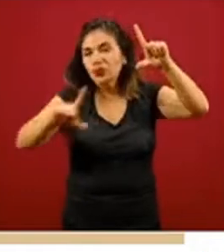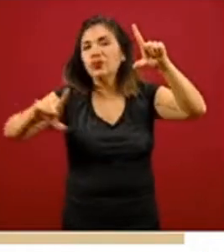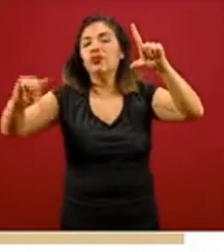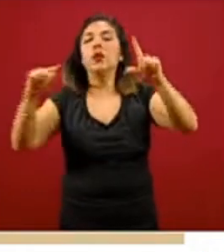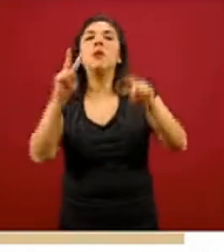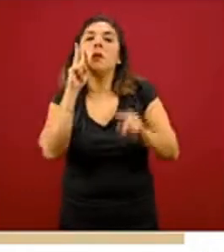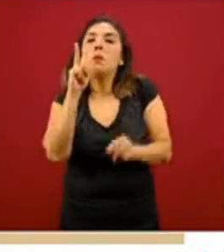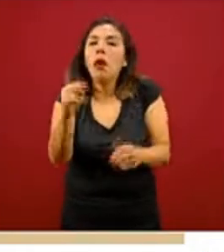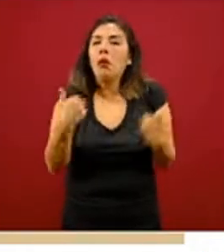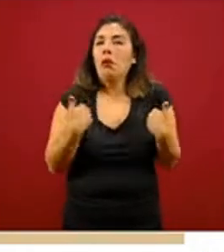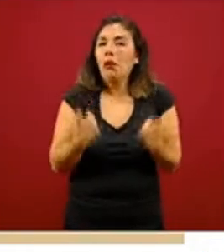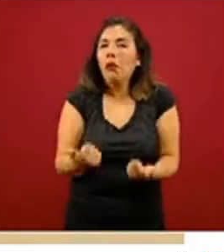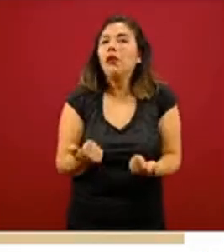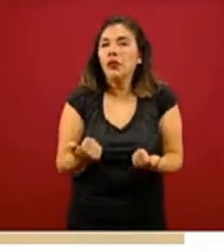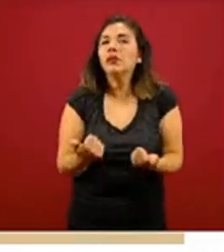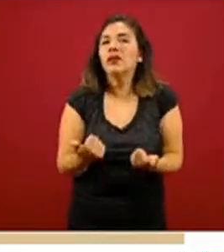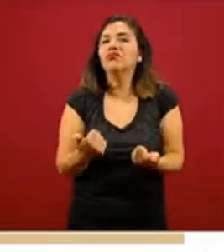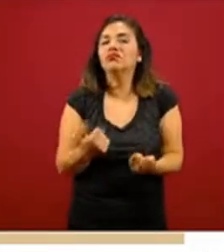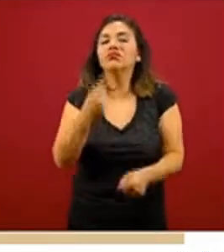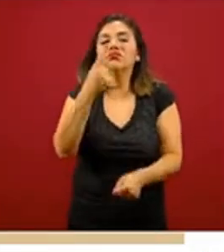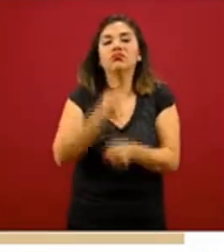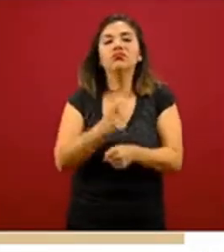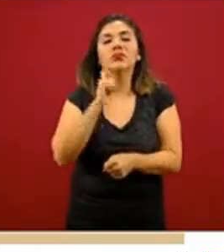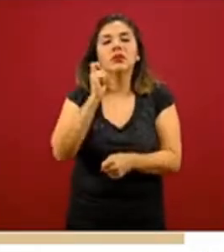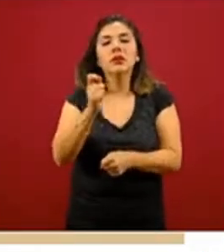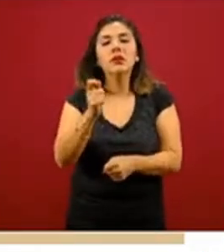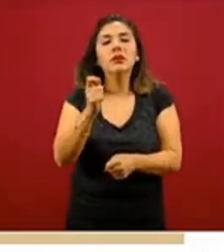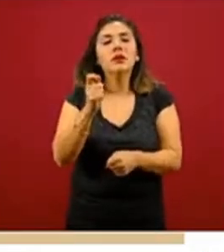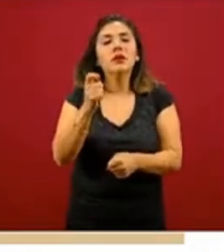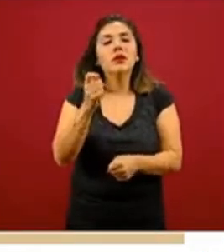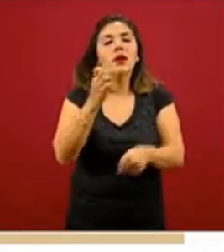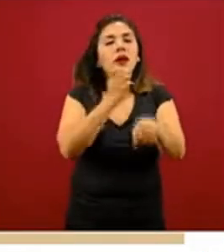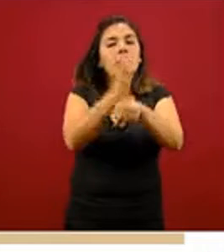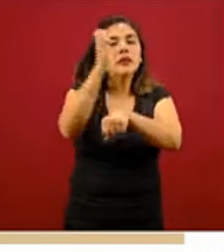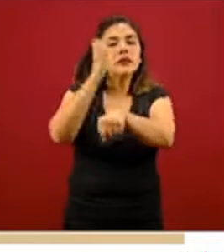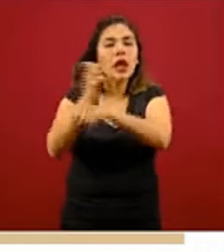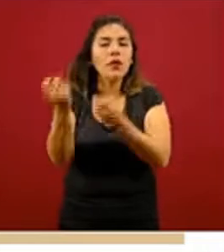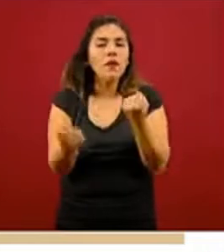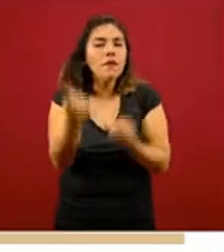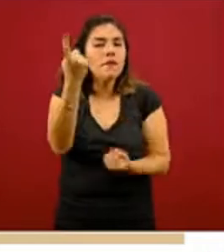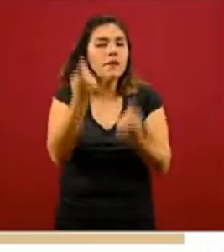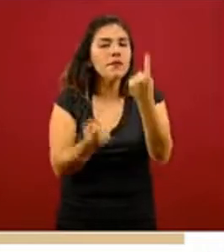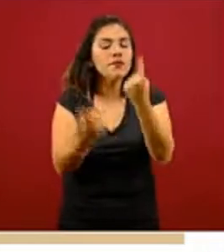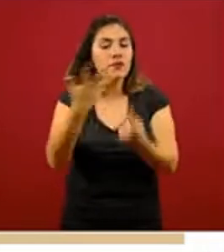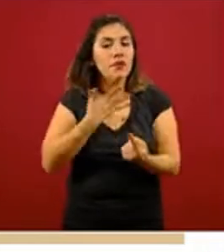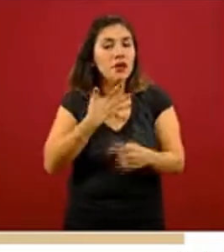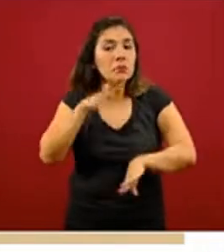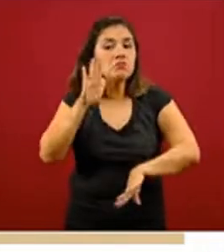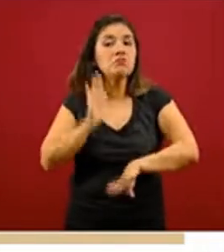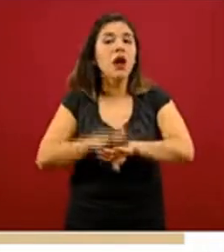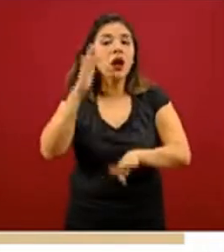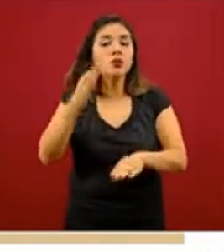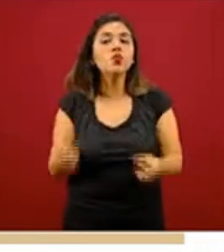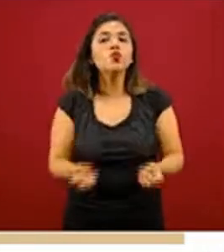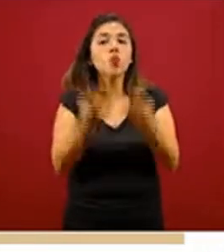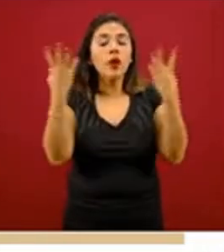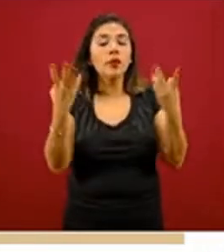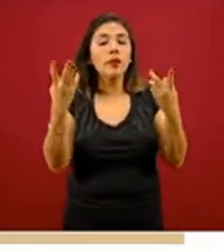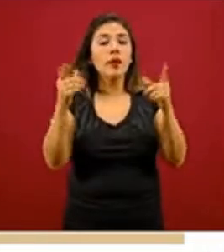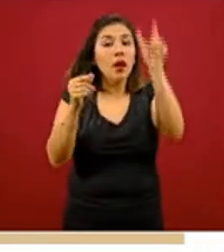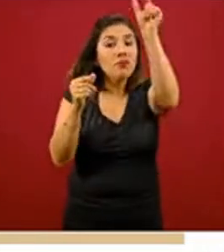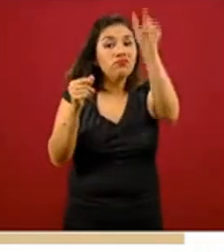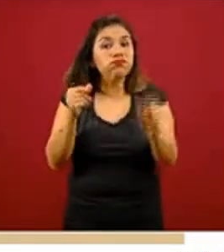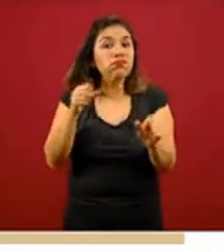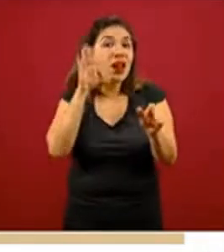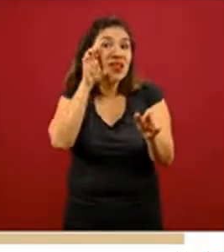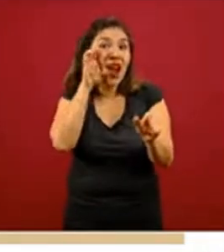también rápidamente notar que en aquellas entidades federativas donde tengamos una importante cantidad de barra de